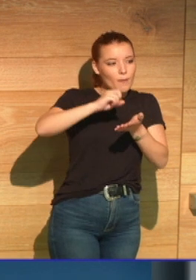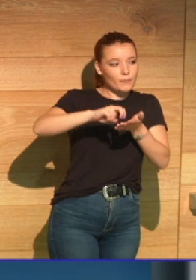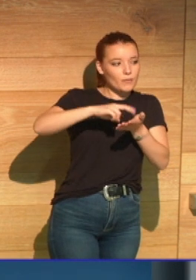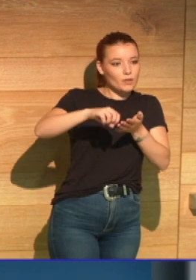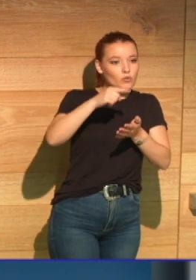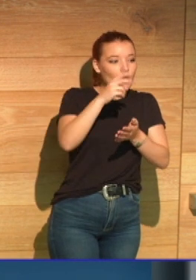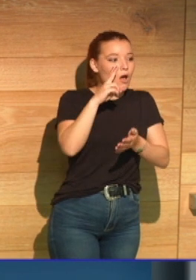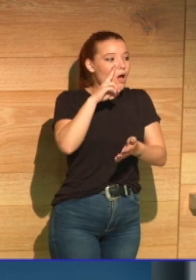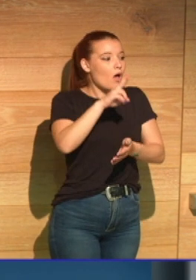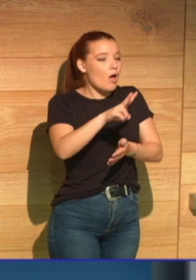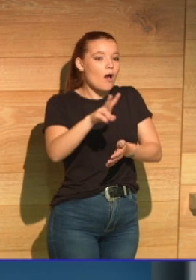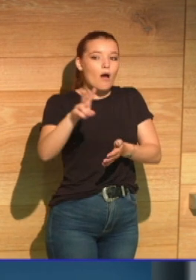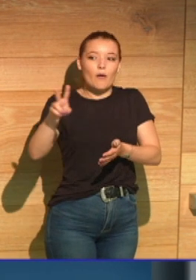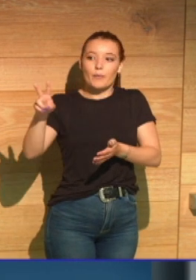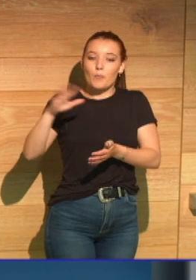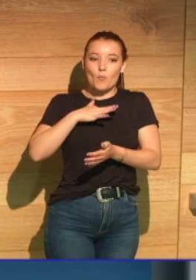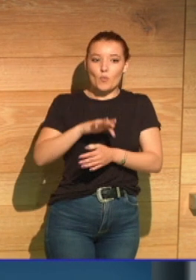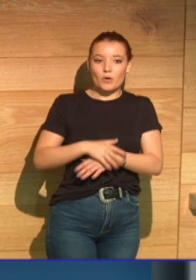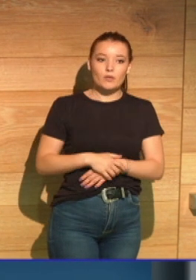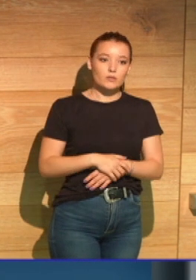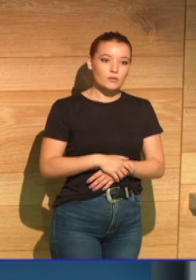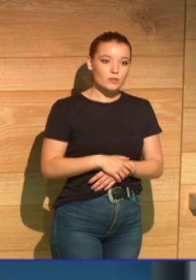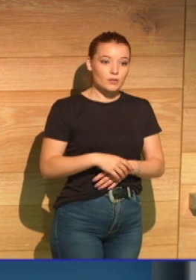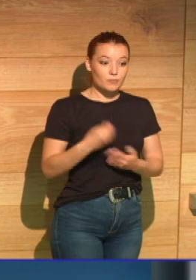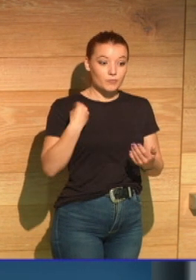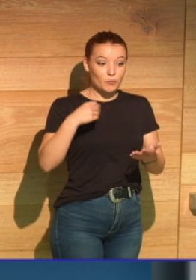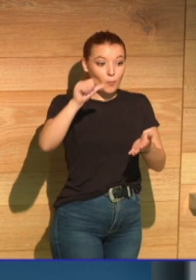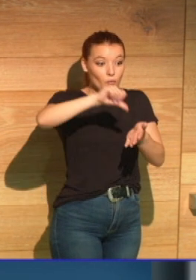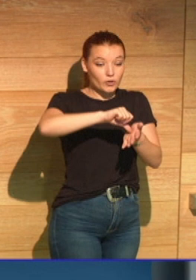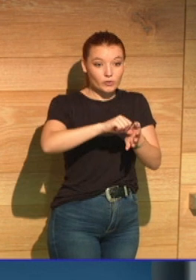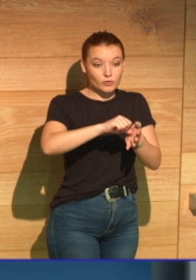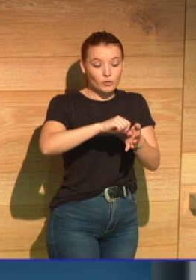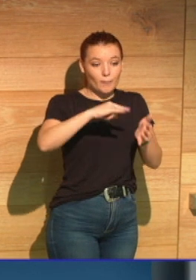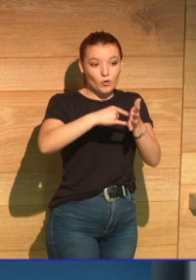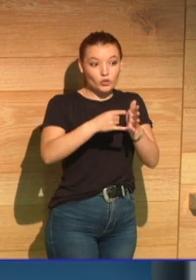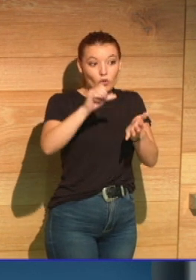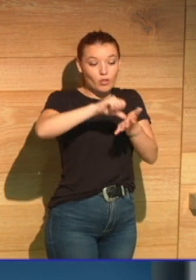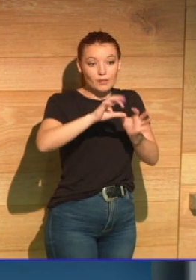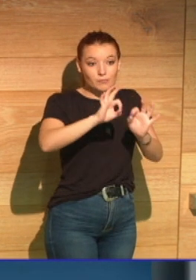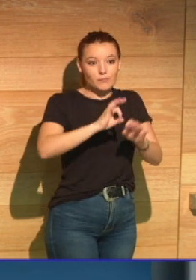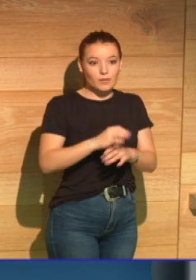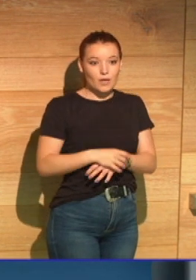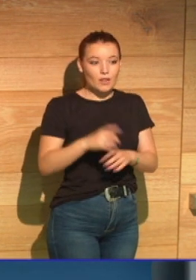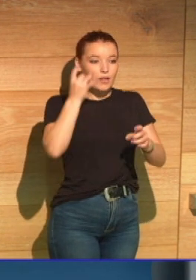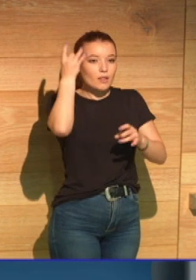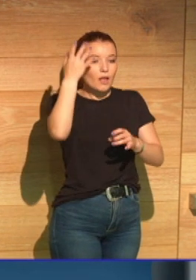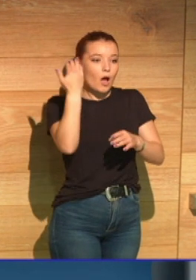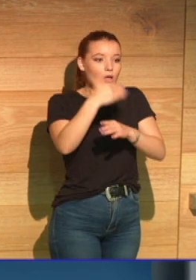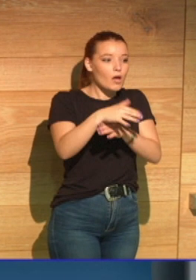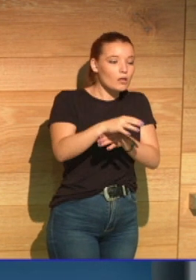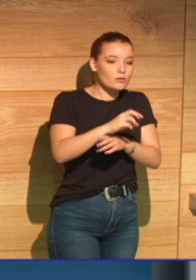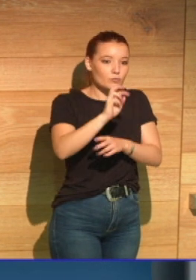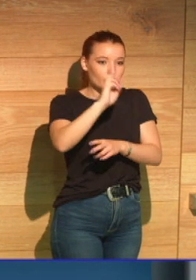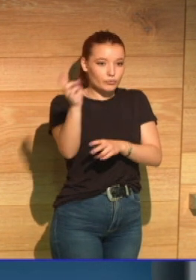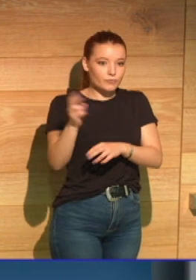ejemplo, históricos, como en el caso que están viendo ahora, en un proyecto de ciudad, ¿no? Que entra en esta idea misma de lo urbano y el museo desbordado. Que si bien es